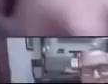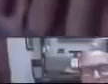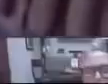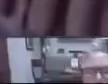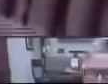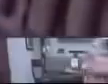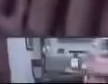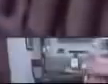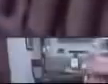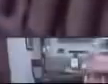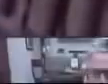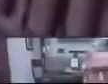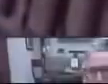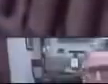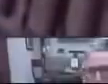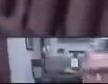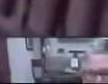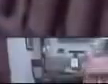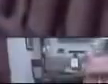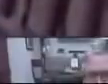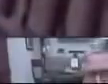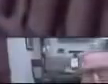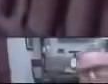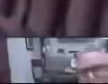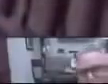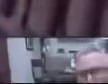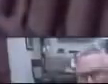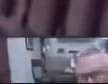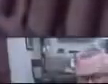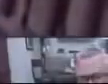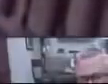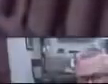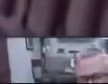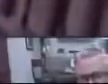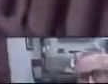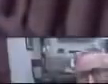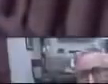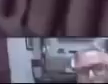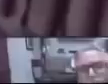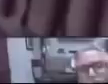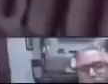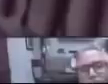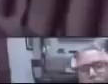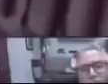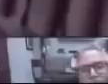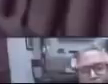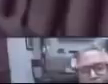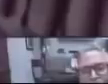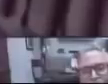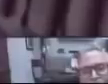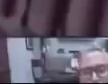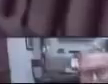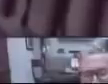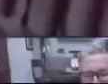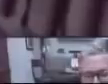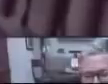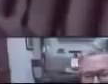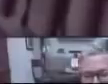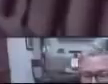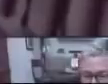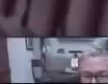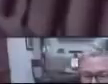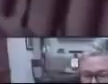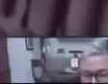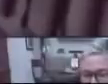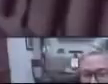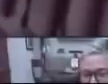estos malhechores me perdonó a mí ha perdonado a muchas personas más considero que tienen derecho a ser perdonados ahora